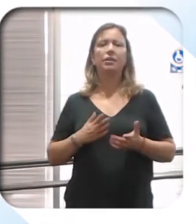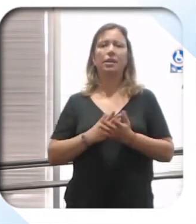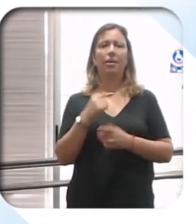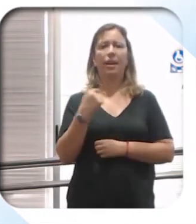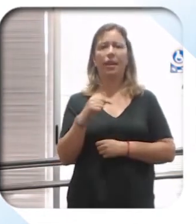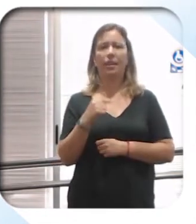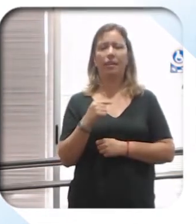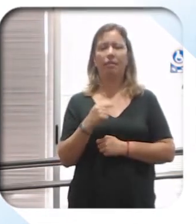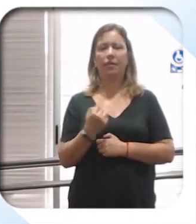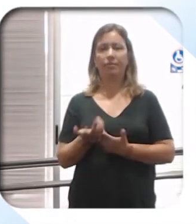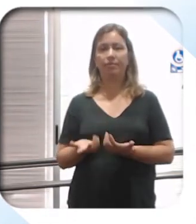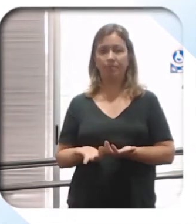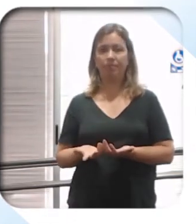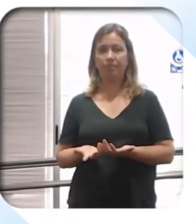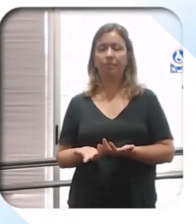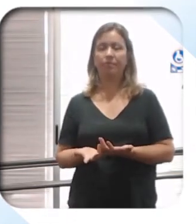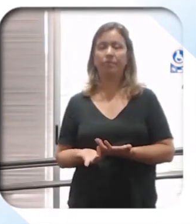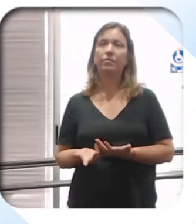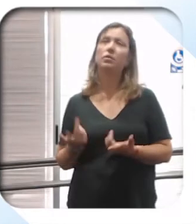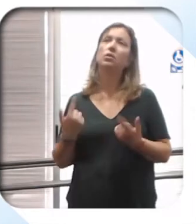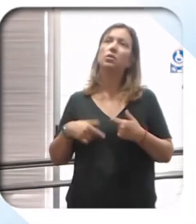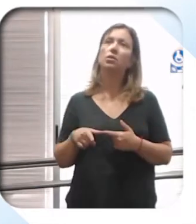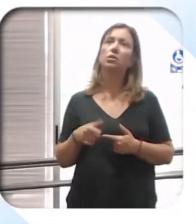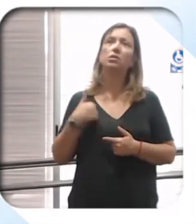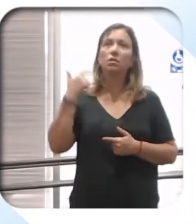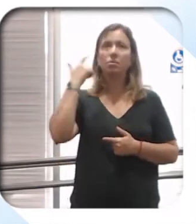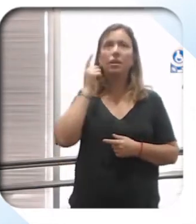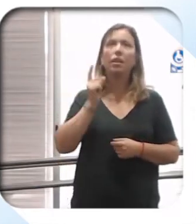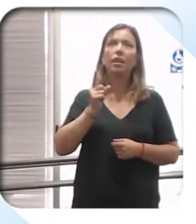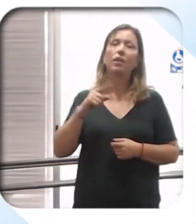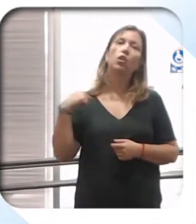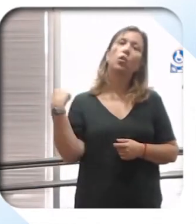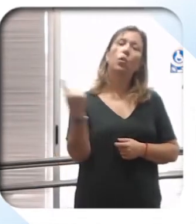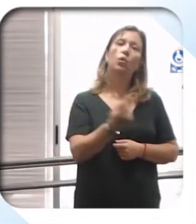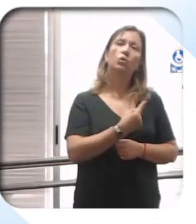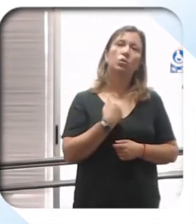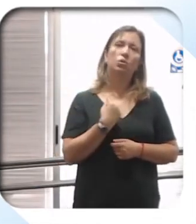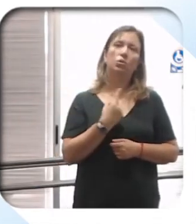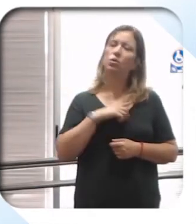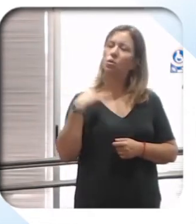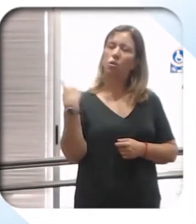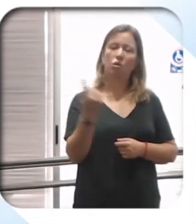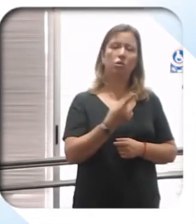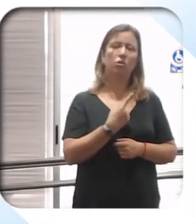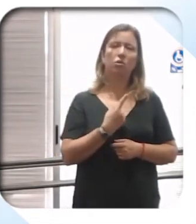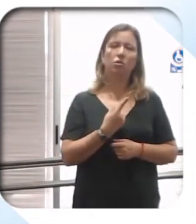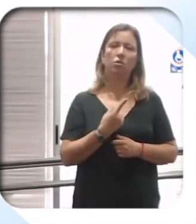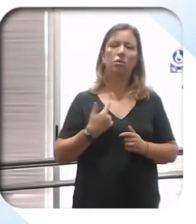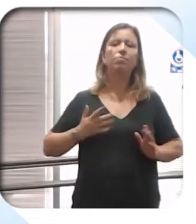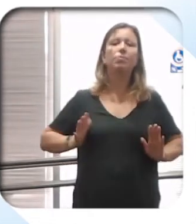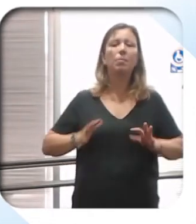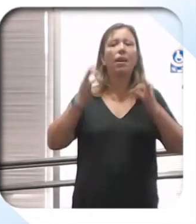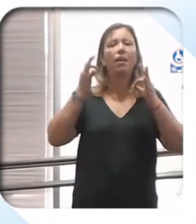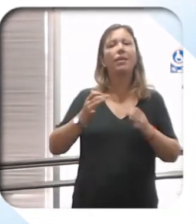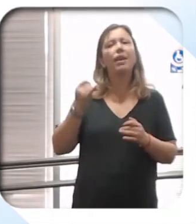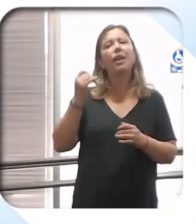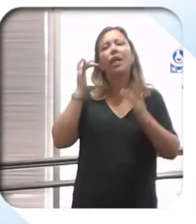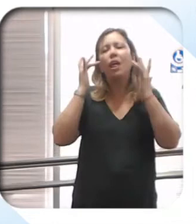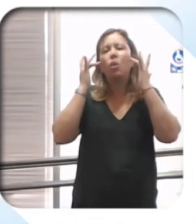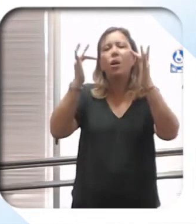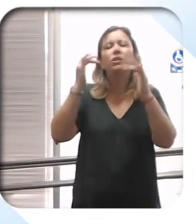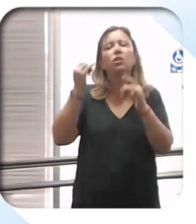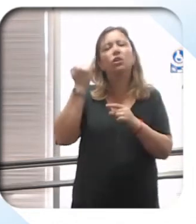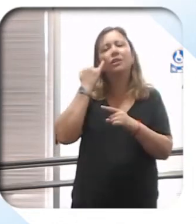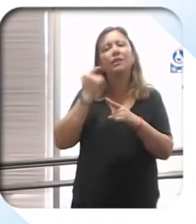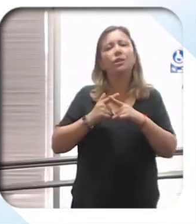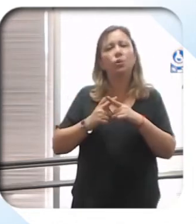negativa. Y por eso creo yo que debemos todos formarnos en educación sexual, todos tener